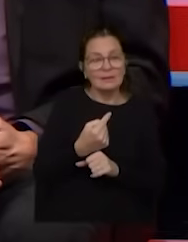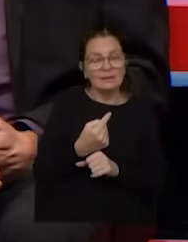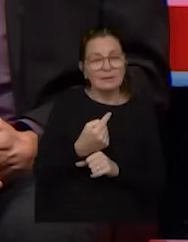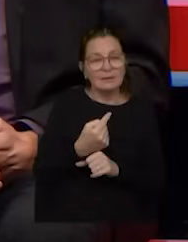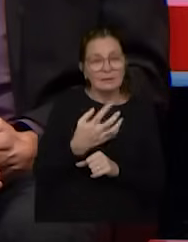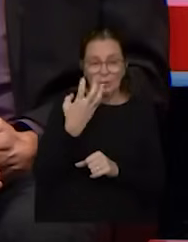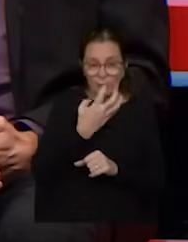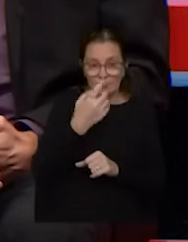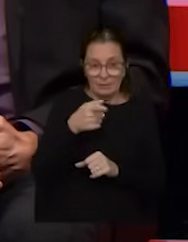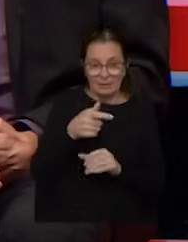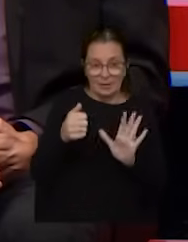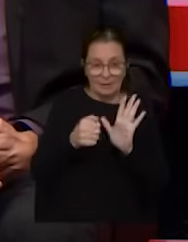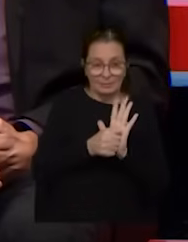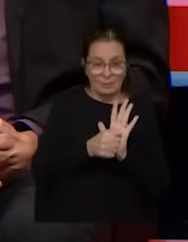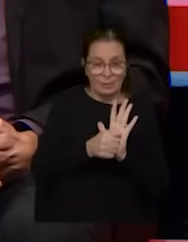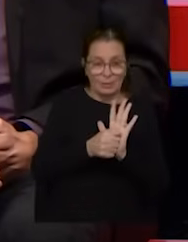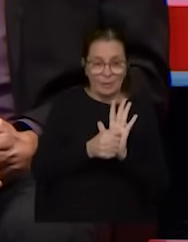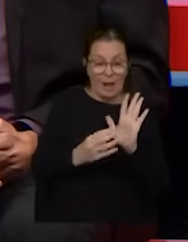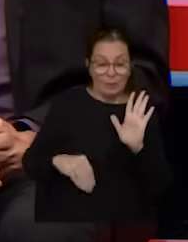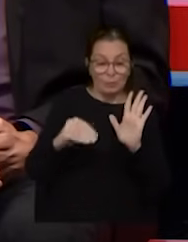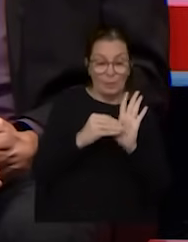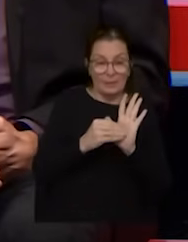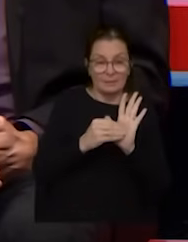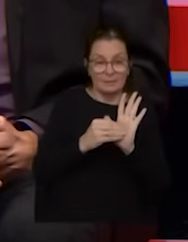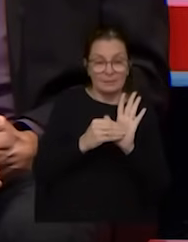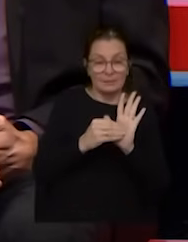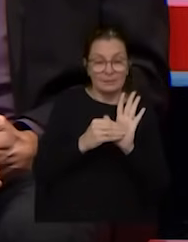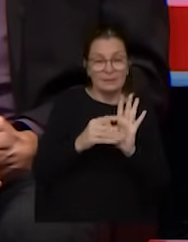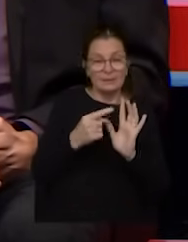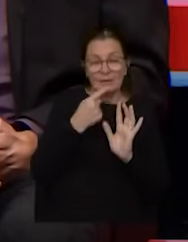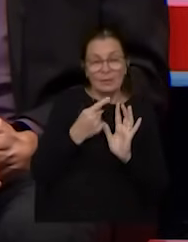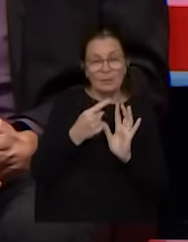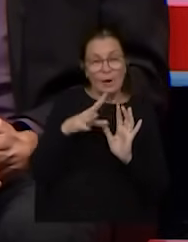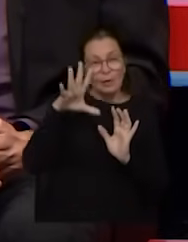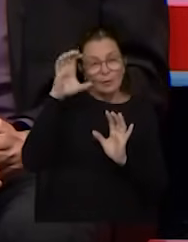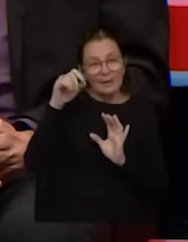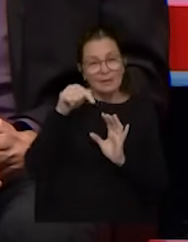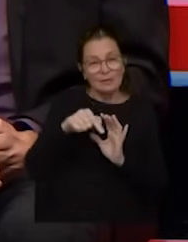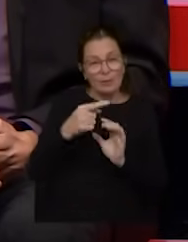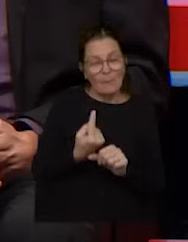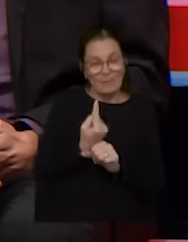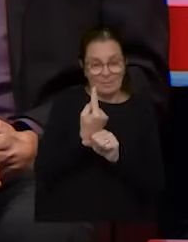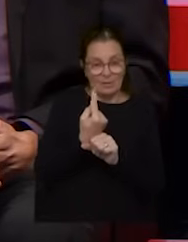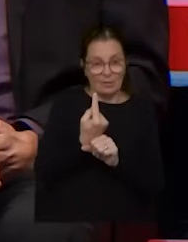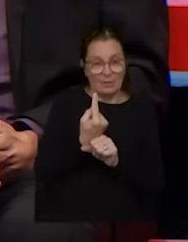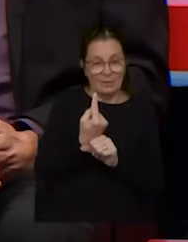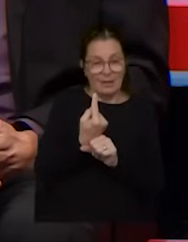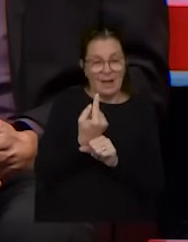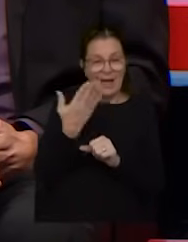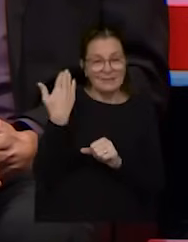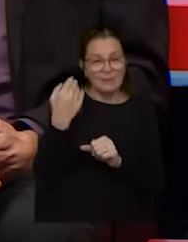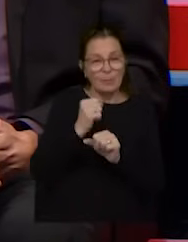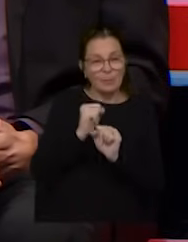es terrible ese ese artículo ese aditivo que al final AC como un aditivo pero recordar que esto en principio manejaba la